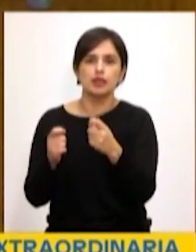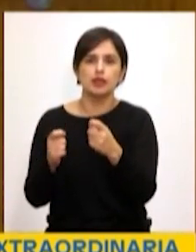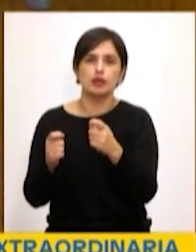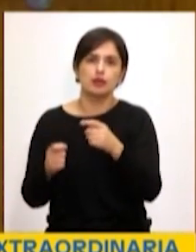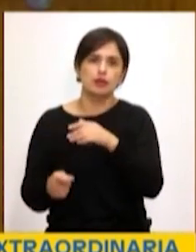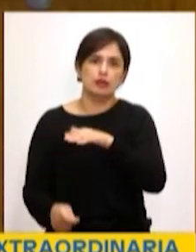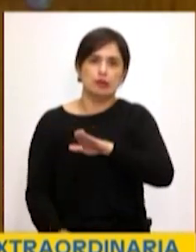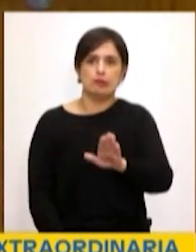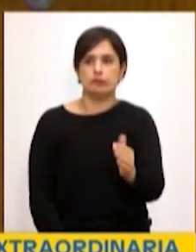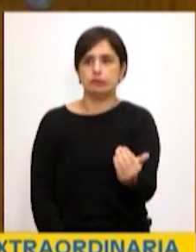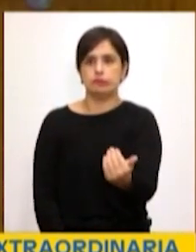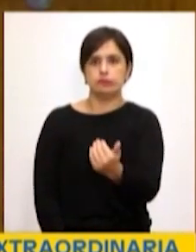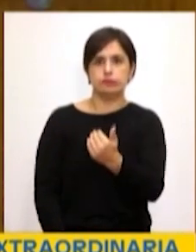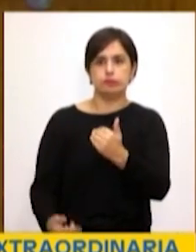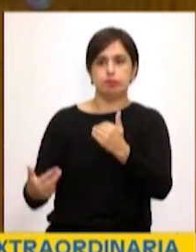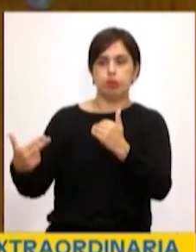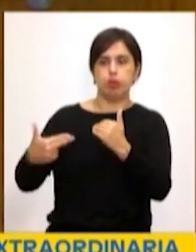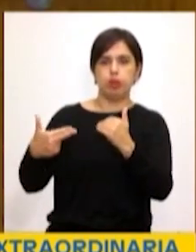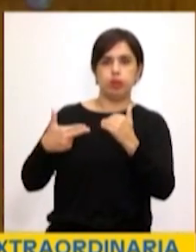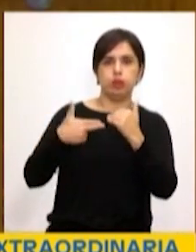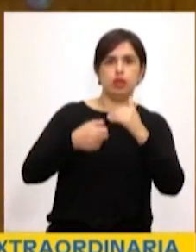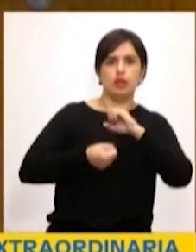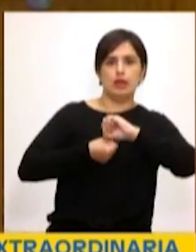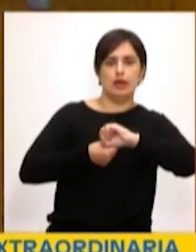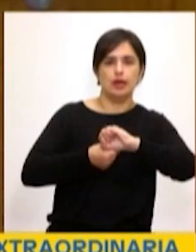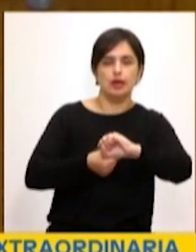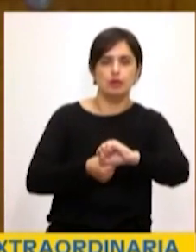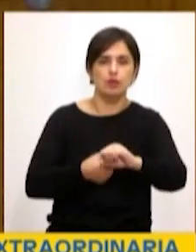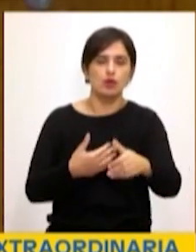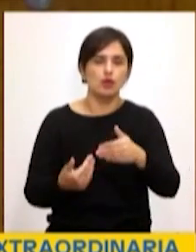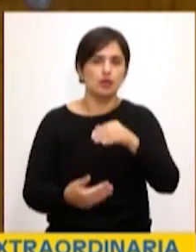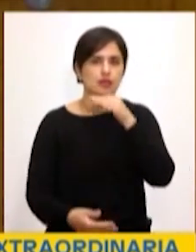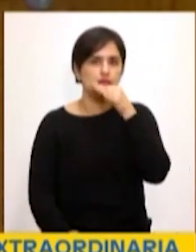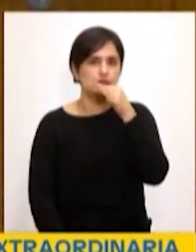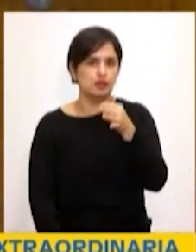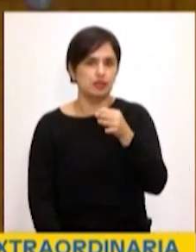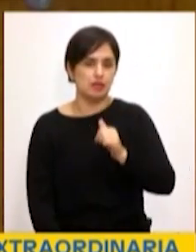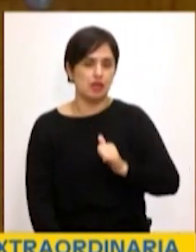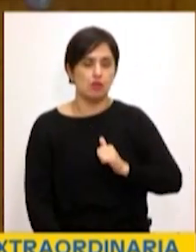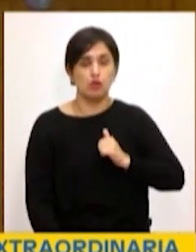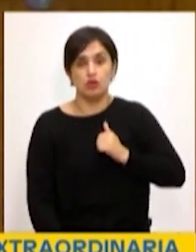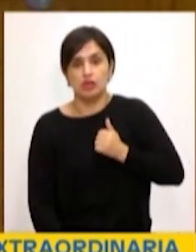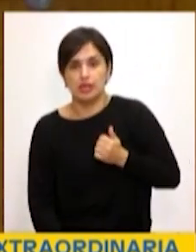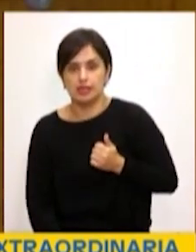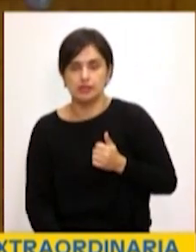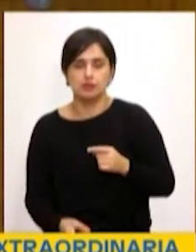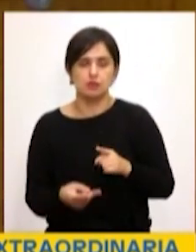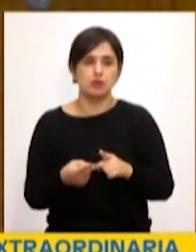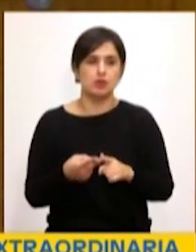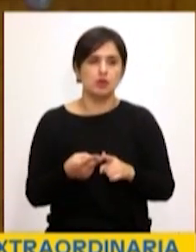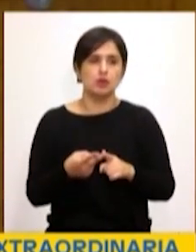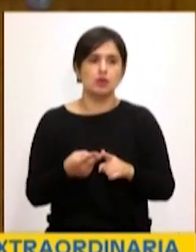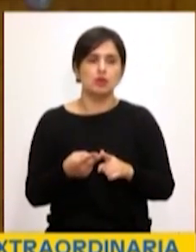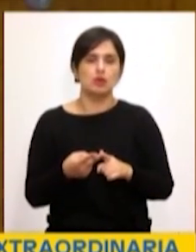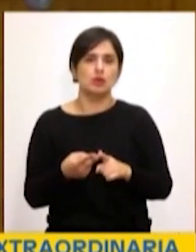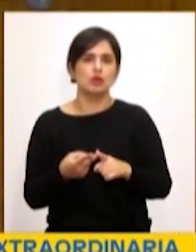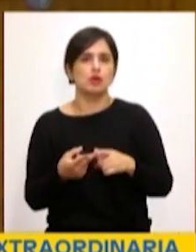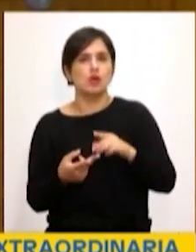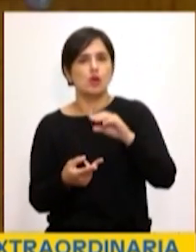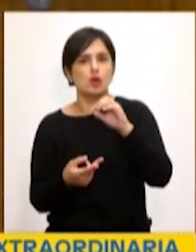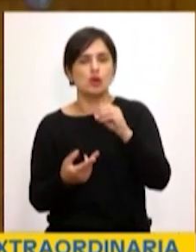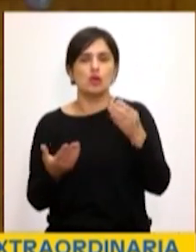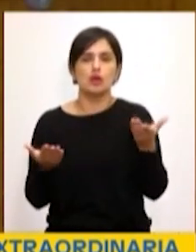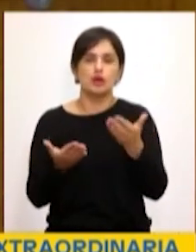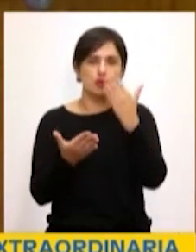terminó regresando en medio de las balas y de las protestas donde se hablaba del voluntarismo o del amateurismo verad respecto de